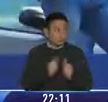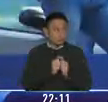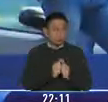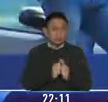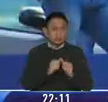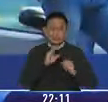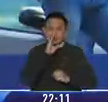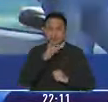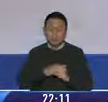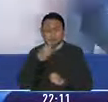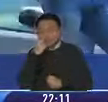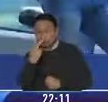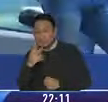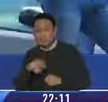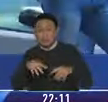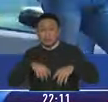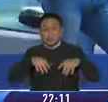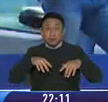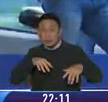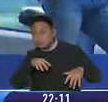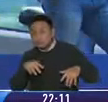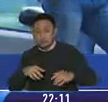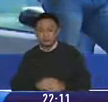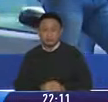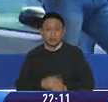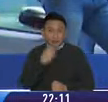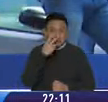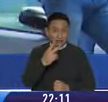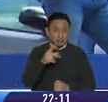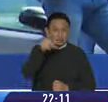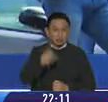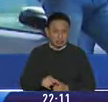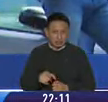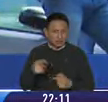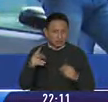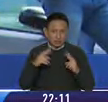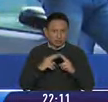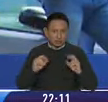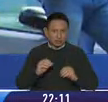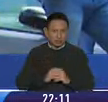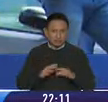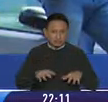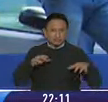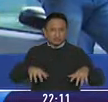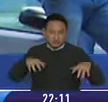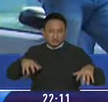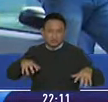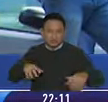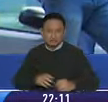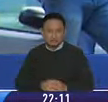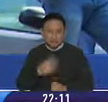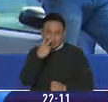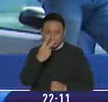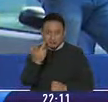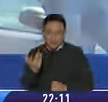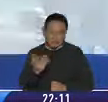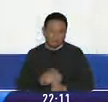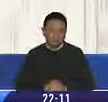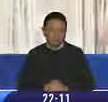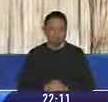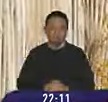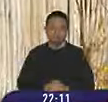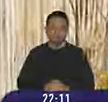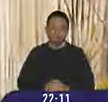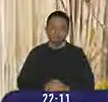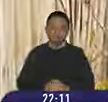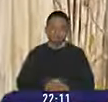miran cuando ladran los perros y ellos cada que ven personas desconocidas se les tira y uno ya sale a ver, pues obviamente.